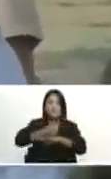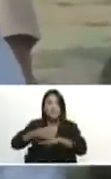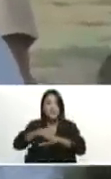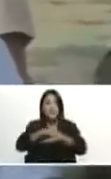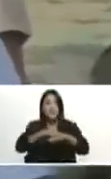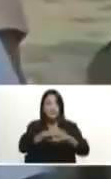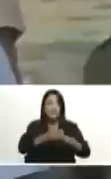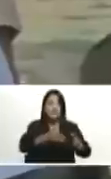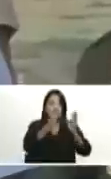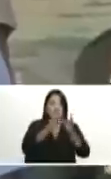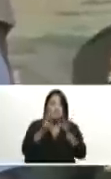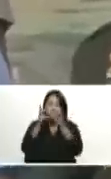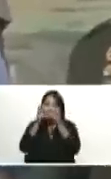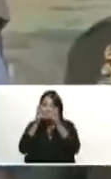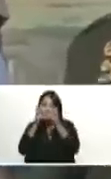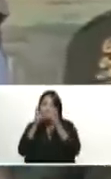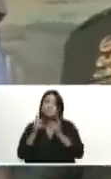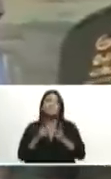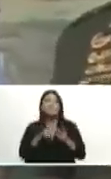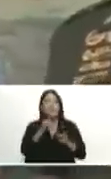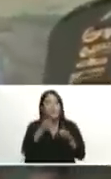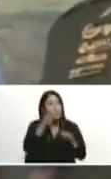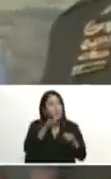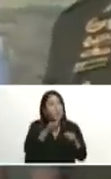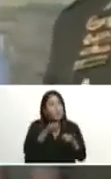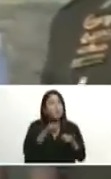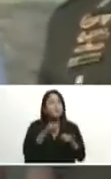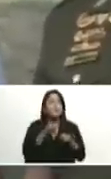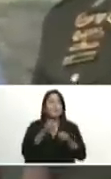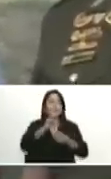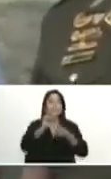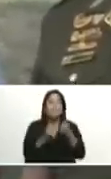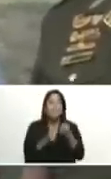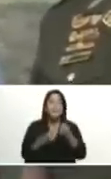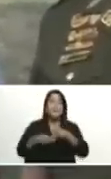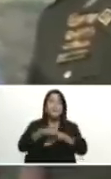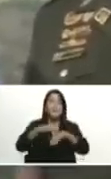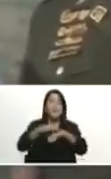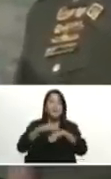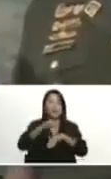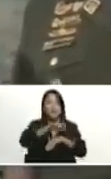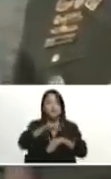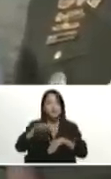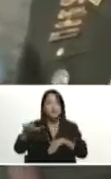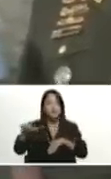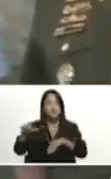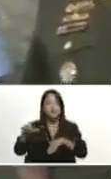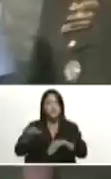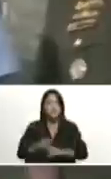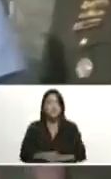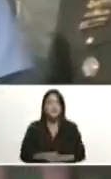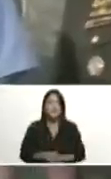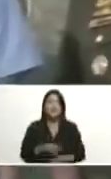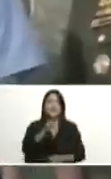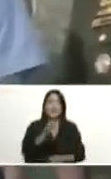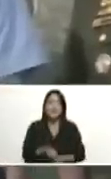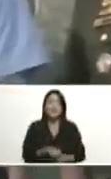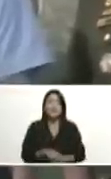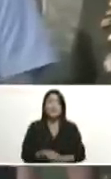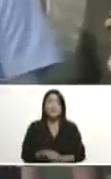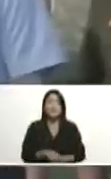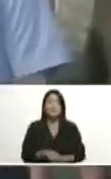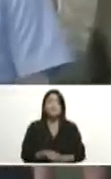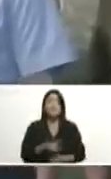Fuerza Armada, Contralor General, viceministros aquí presentes y el señor Comandante de la Defensa